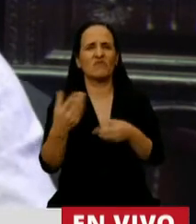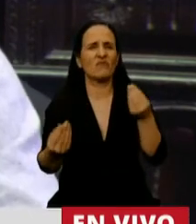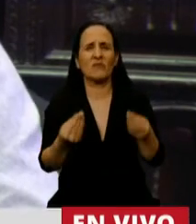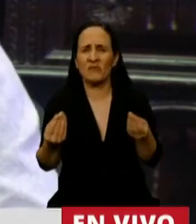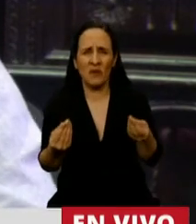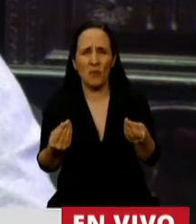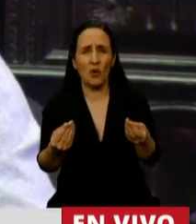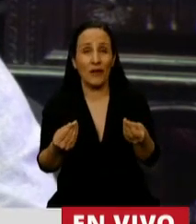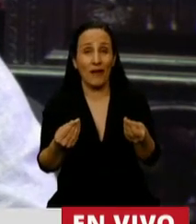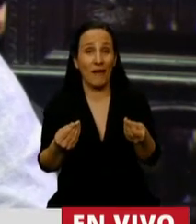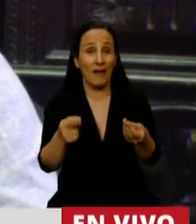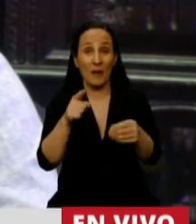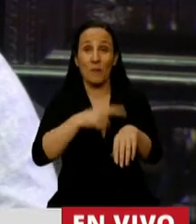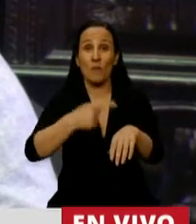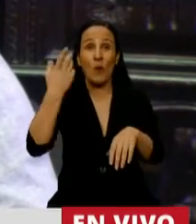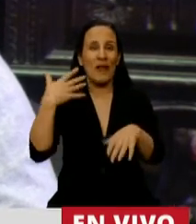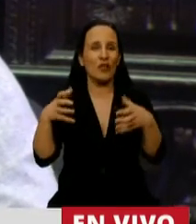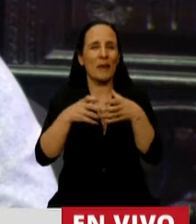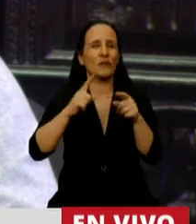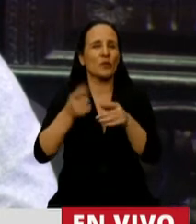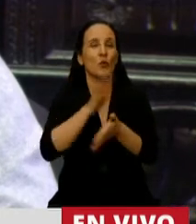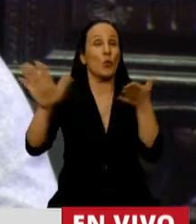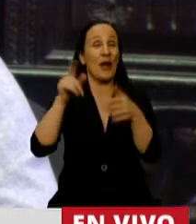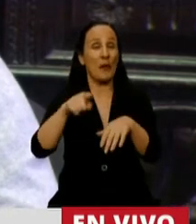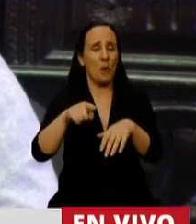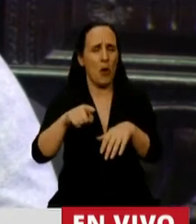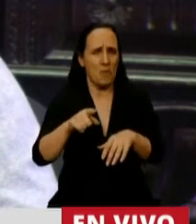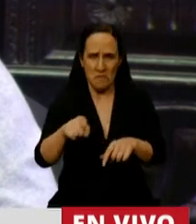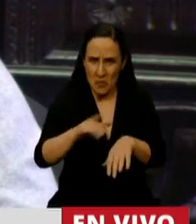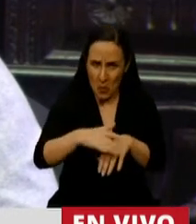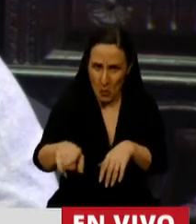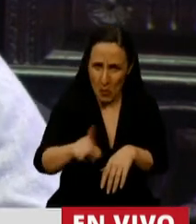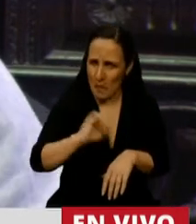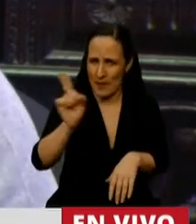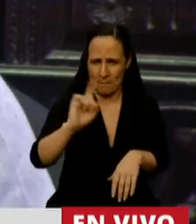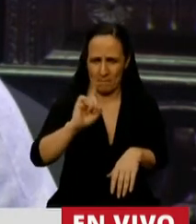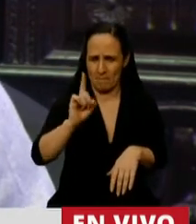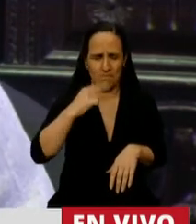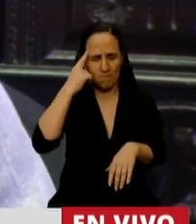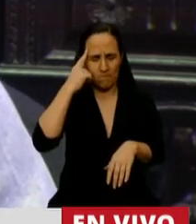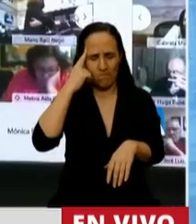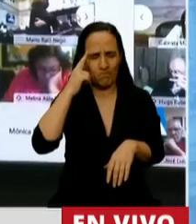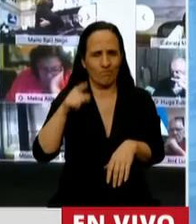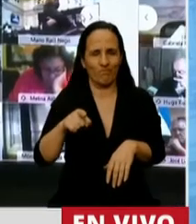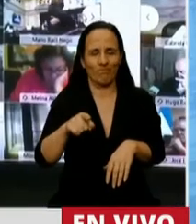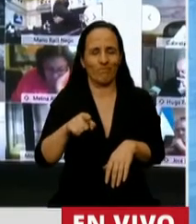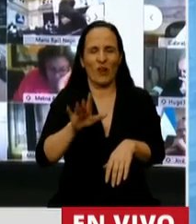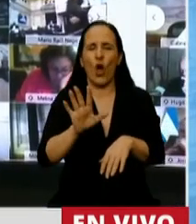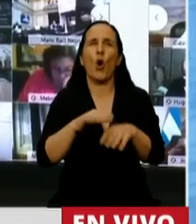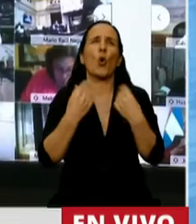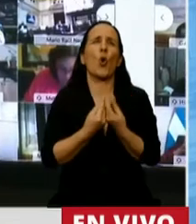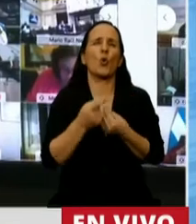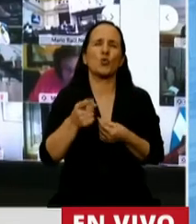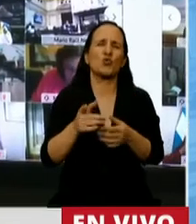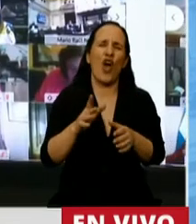de una nueva fuerza política en ese momento yo creo que no yo creo que sería sacar una conclusión simplista y